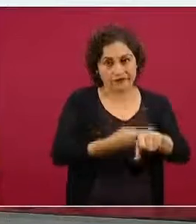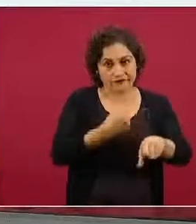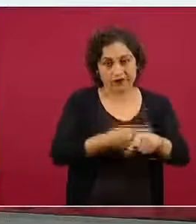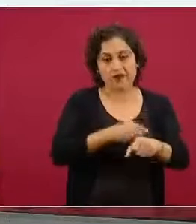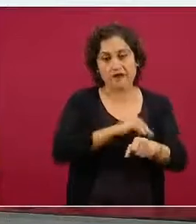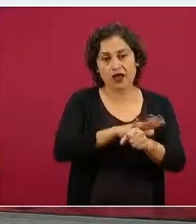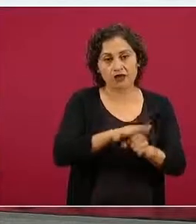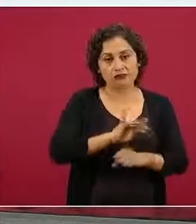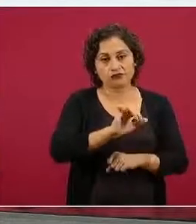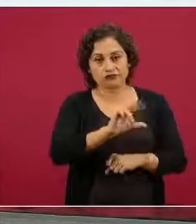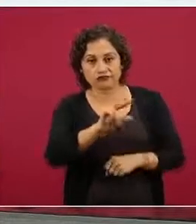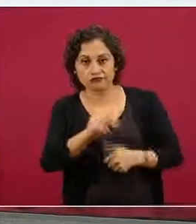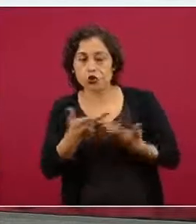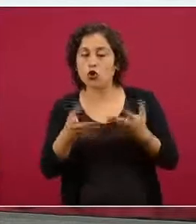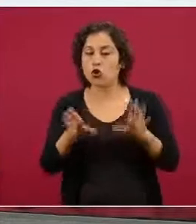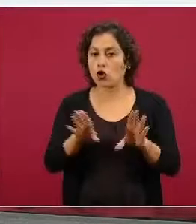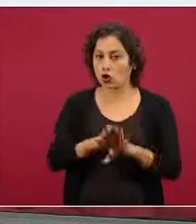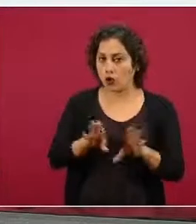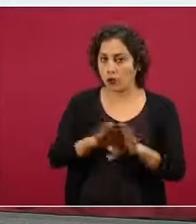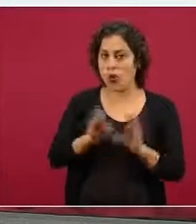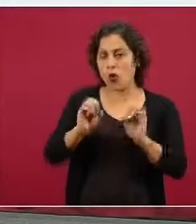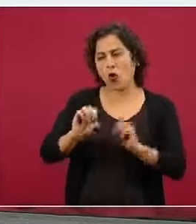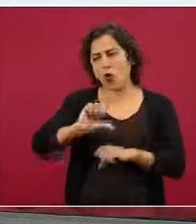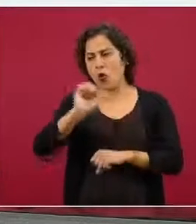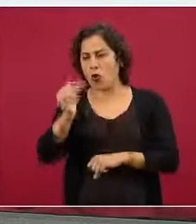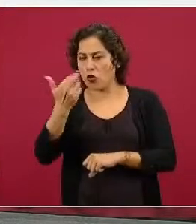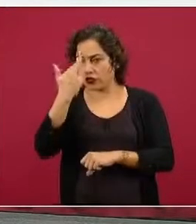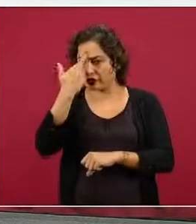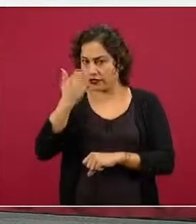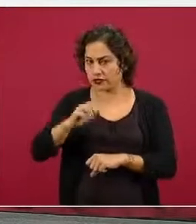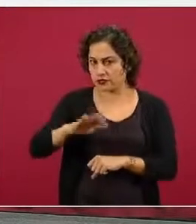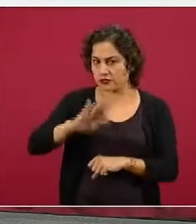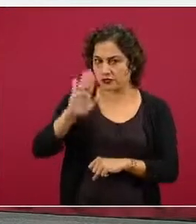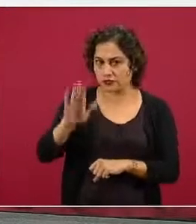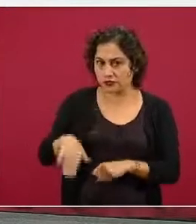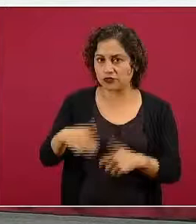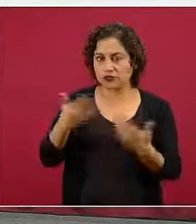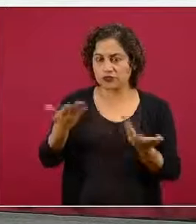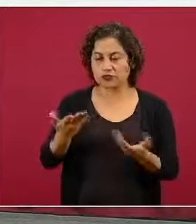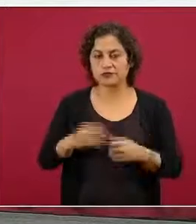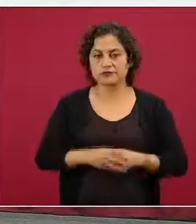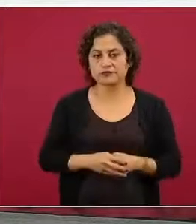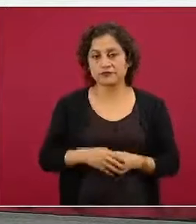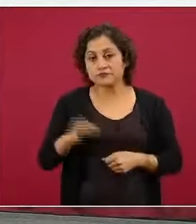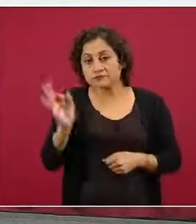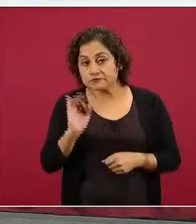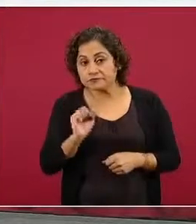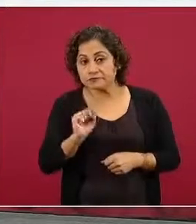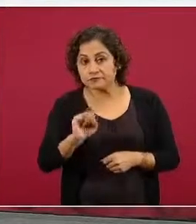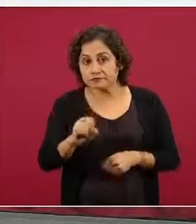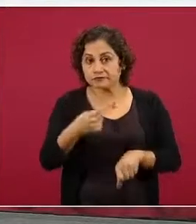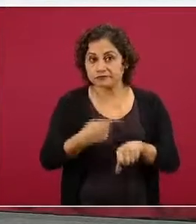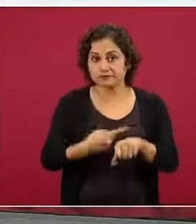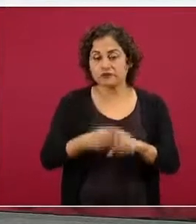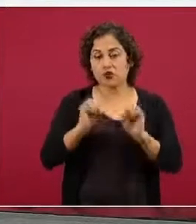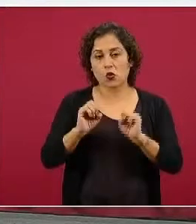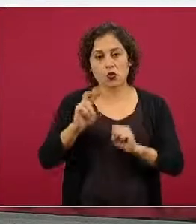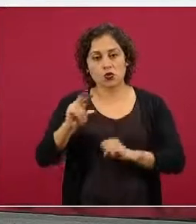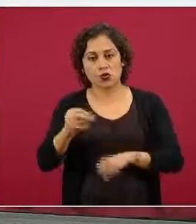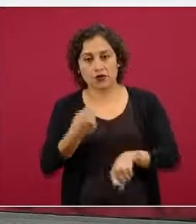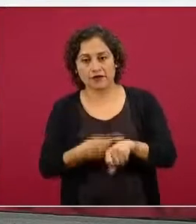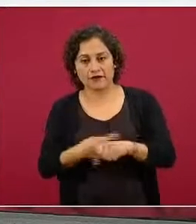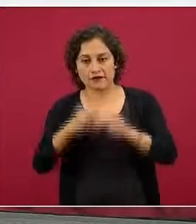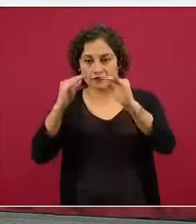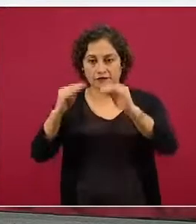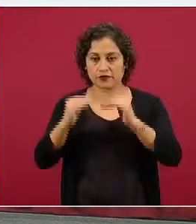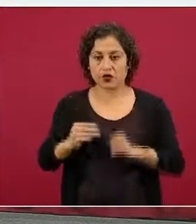y epidemiológico como una defunción que es positiva y asociada directamente al virus SARS-CoV-2, y un total